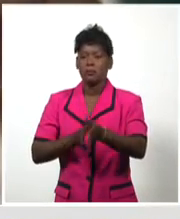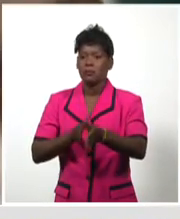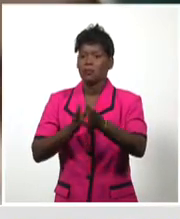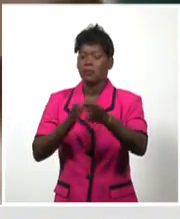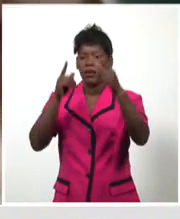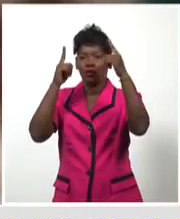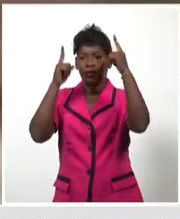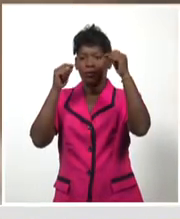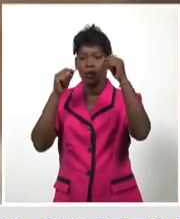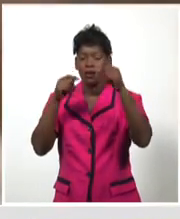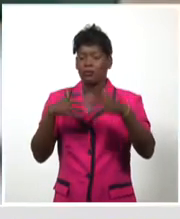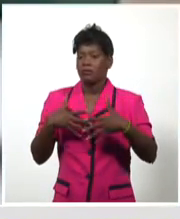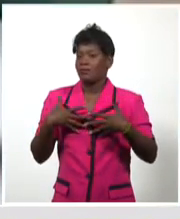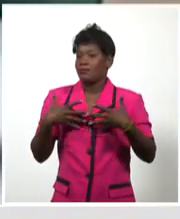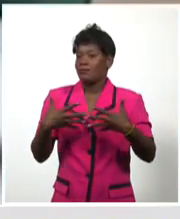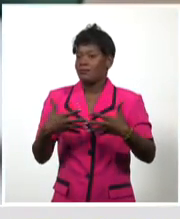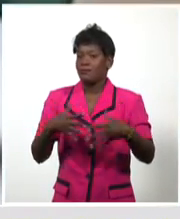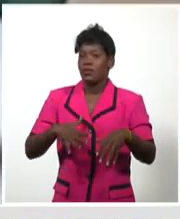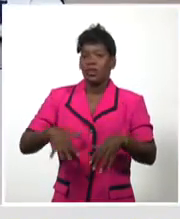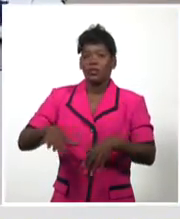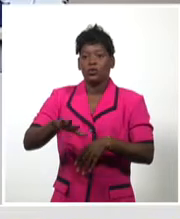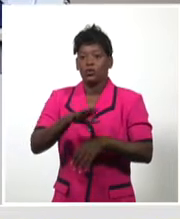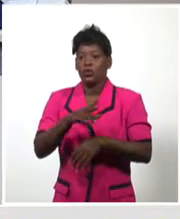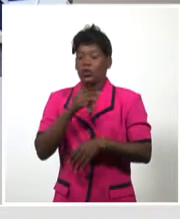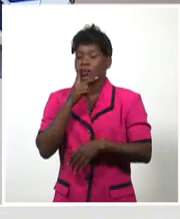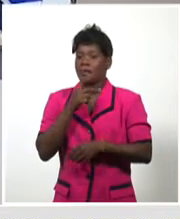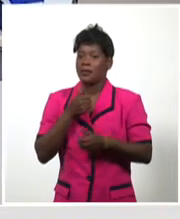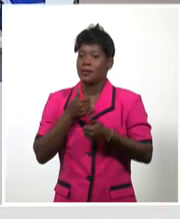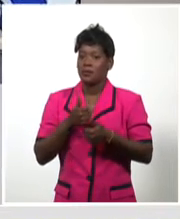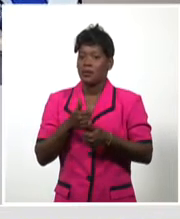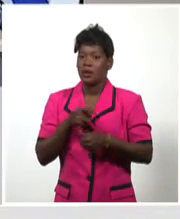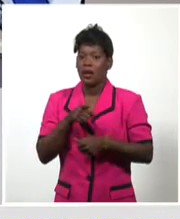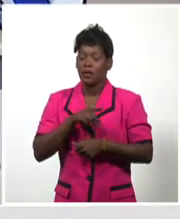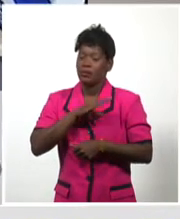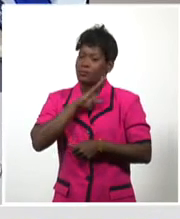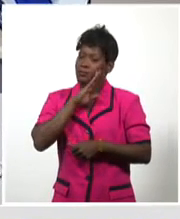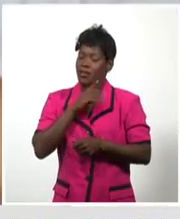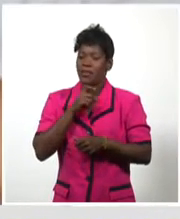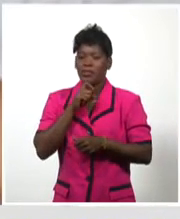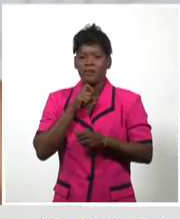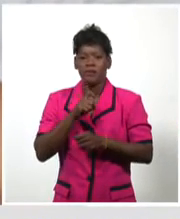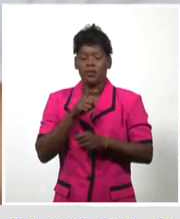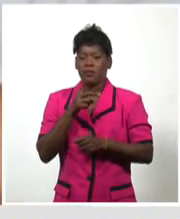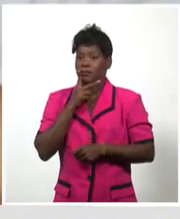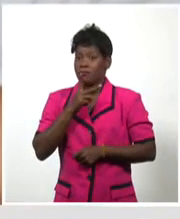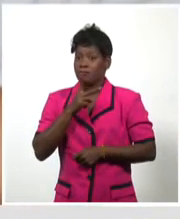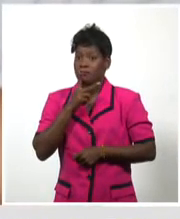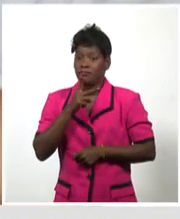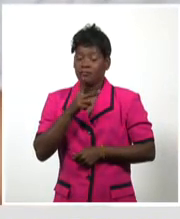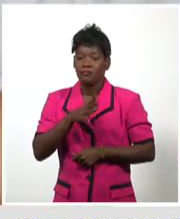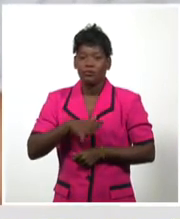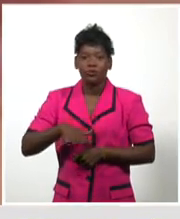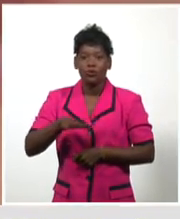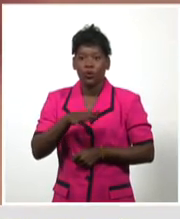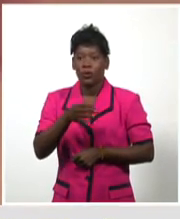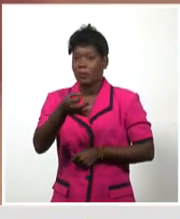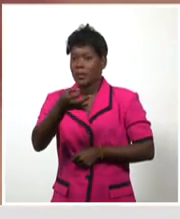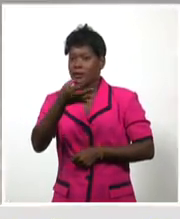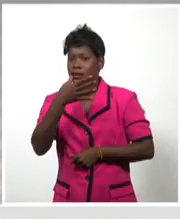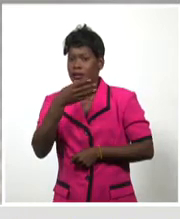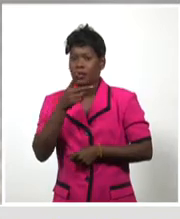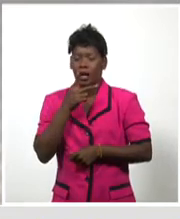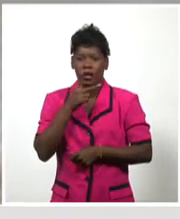esperanzas, dejando huellas de luz por donde pasan. No duermen, escriben en la historia, acercan la píldora a la hora adecuada, buscan